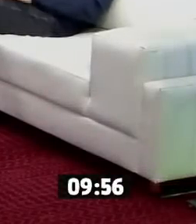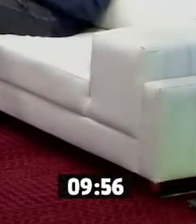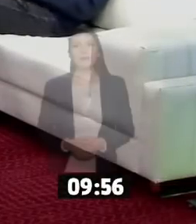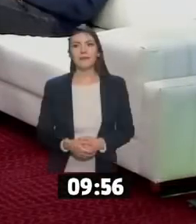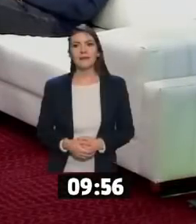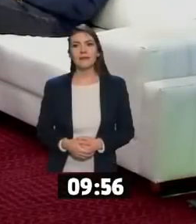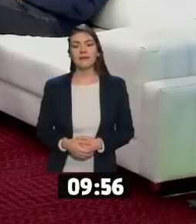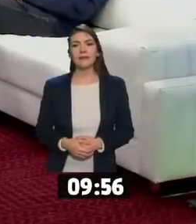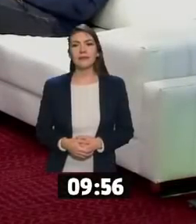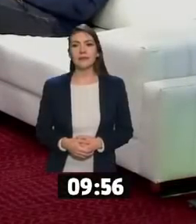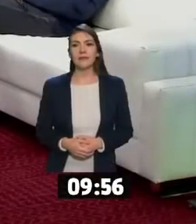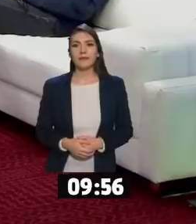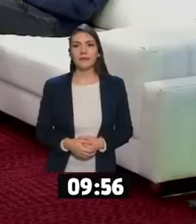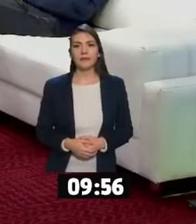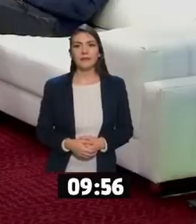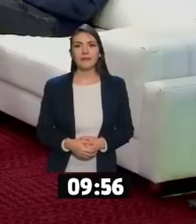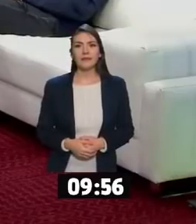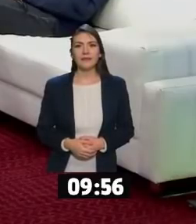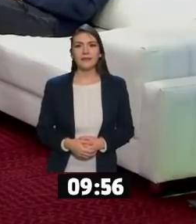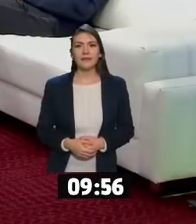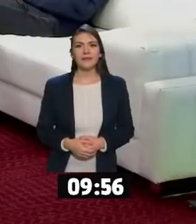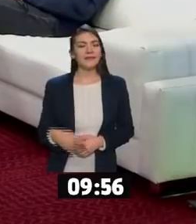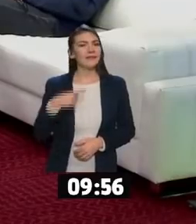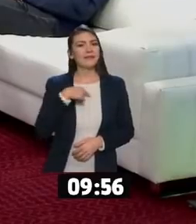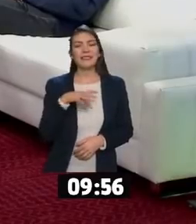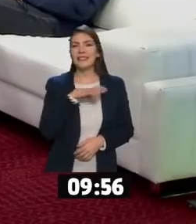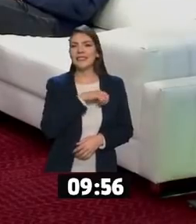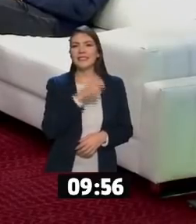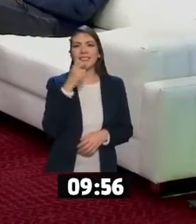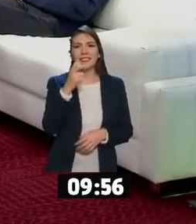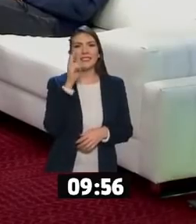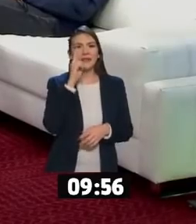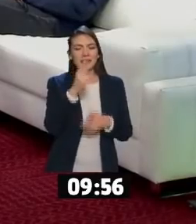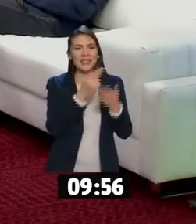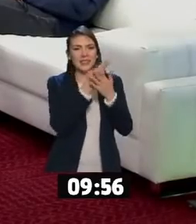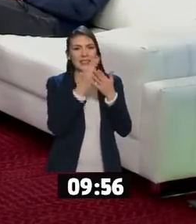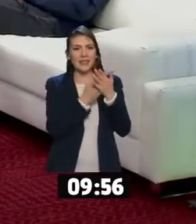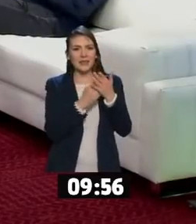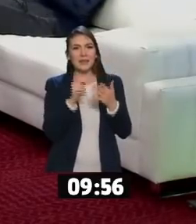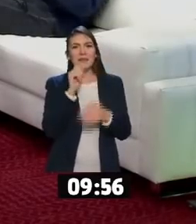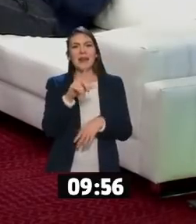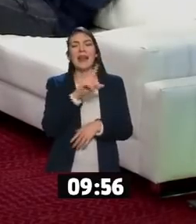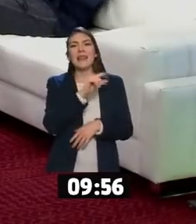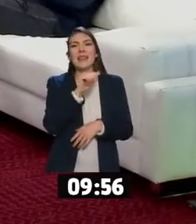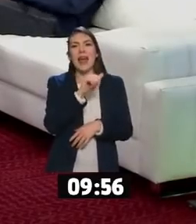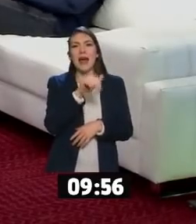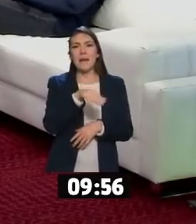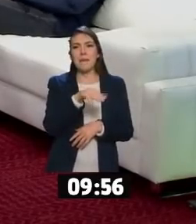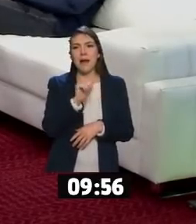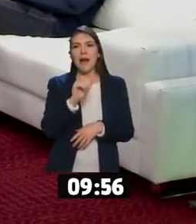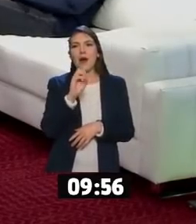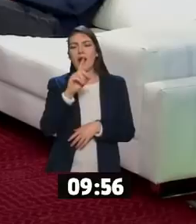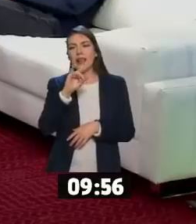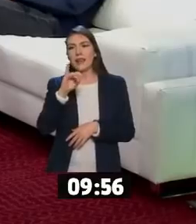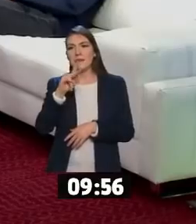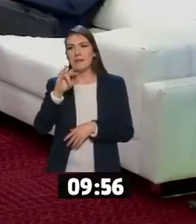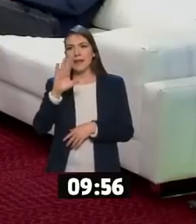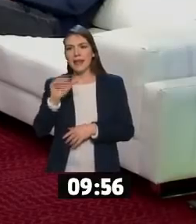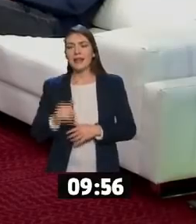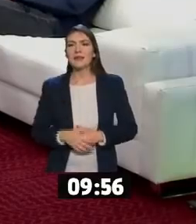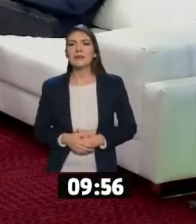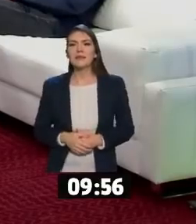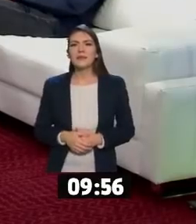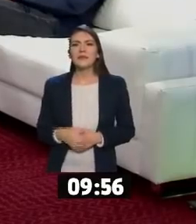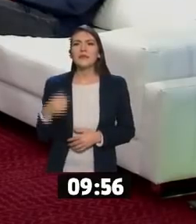Adoramos ese logo de la llama olímpica. De la llama olímpica. Máster de Máster, se le extrañó el jueves. ¡Qué barbaridad! Y el viernes ya